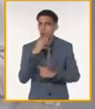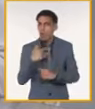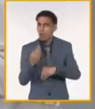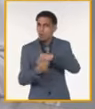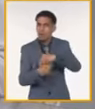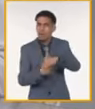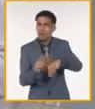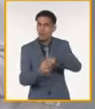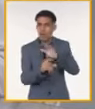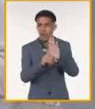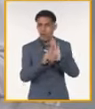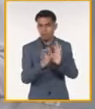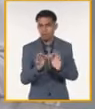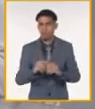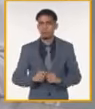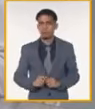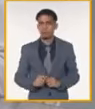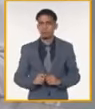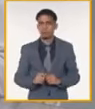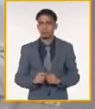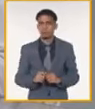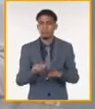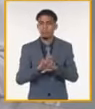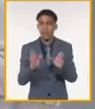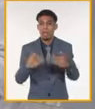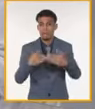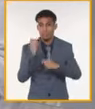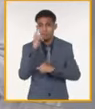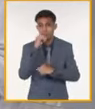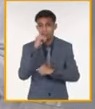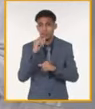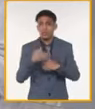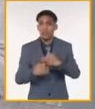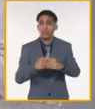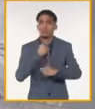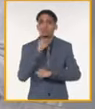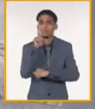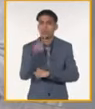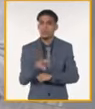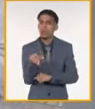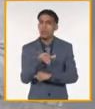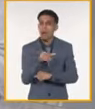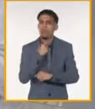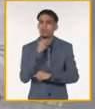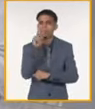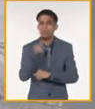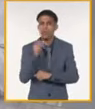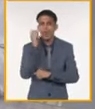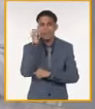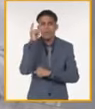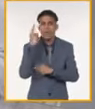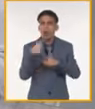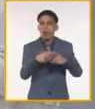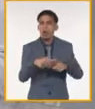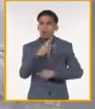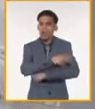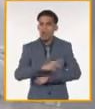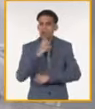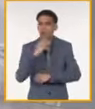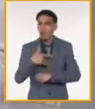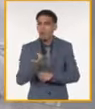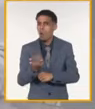el proceso de de evaluación de conceptualización incluso también evaluando experiencias de otros países comoo lo hacen otros